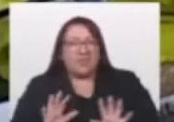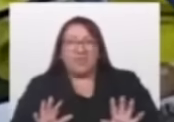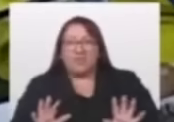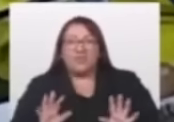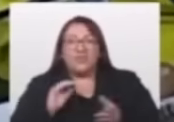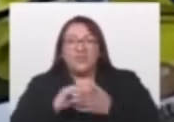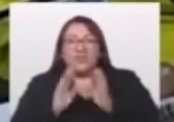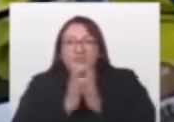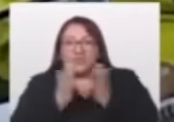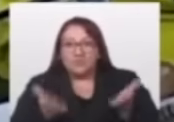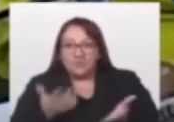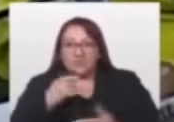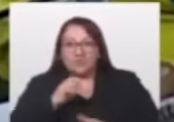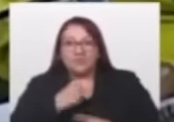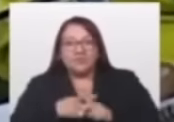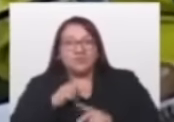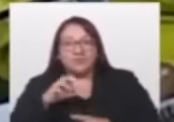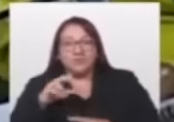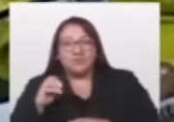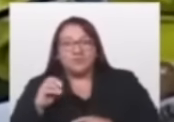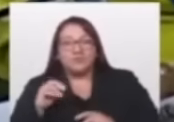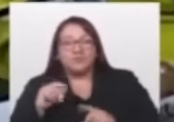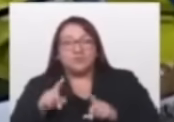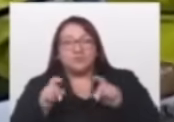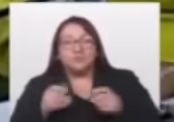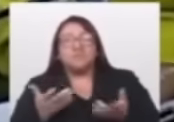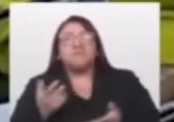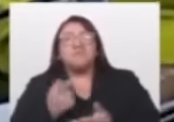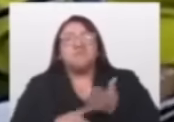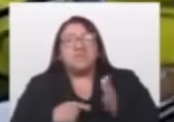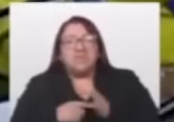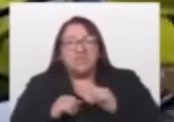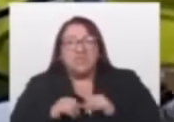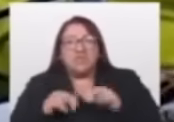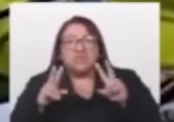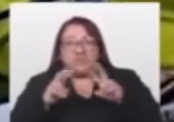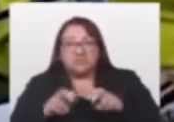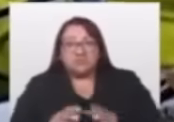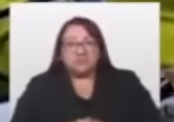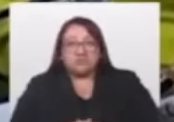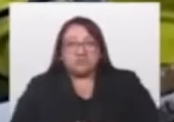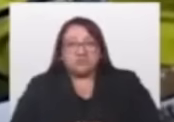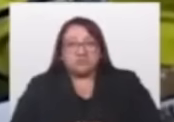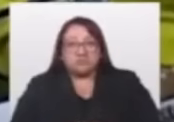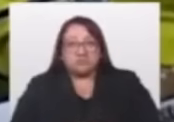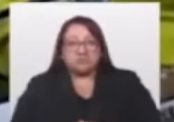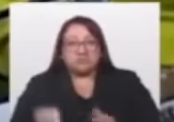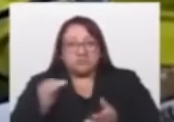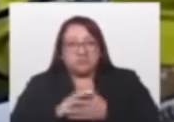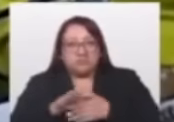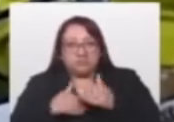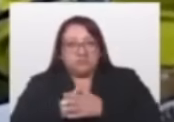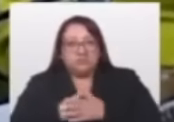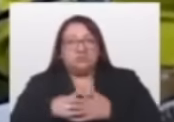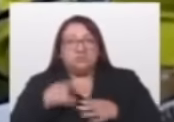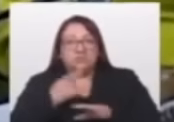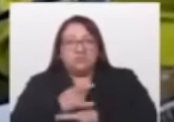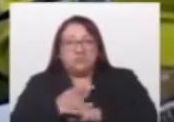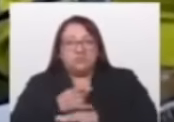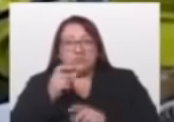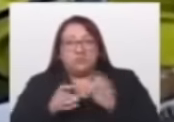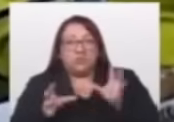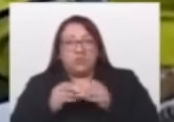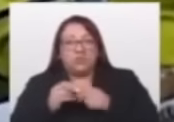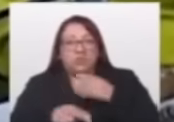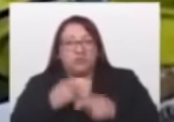el diario Expreso. Entonces la pregunta es, ¿qué objeto tiene mantener esa investigación más allá de mantener amenazados a los miembros de la Junta